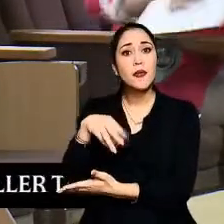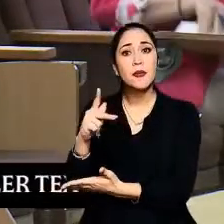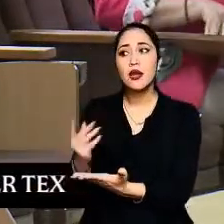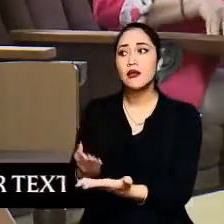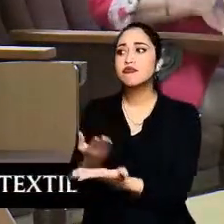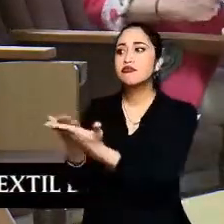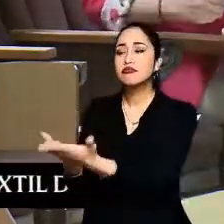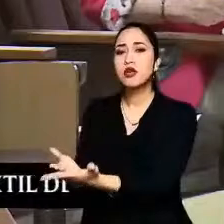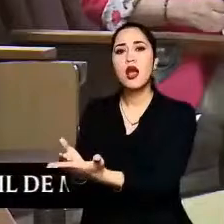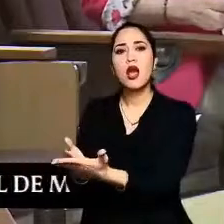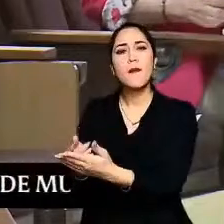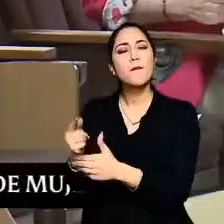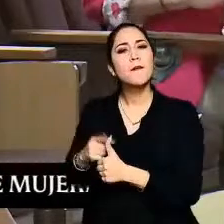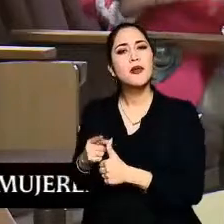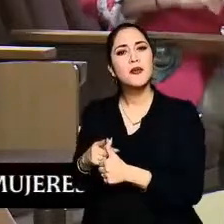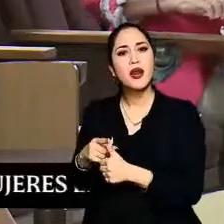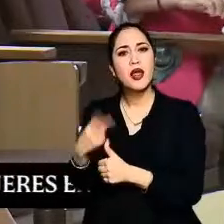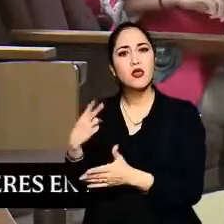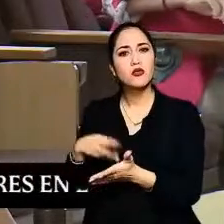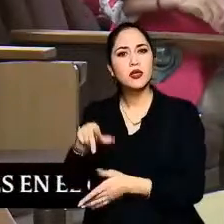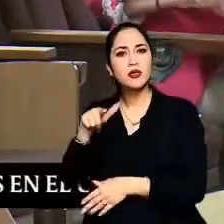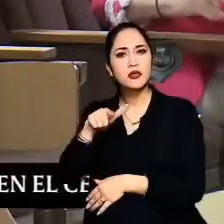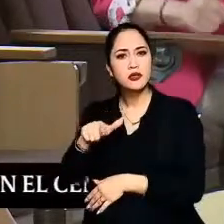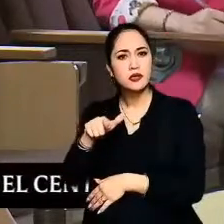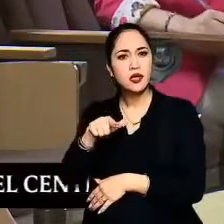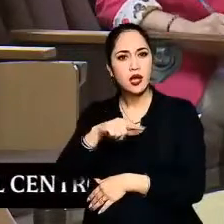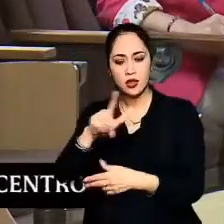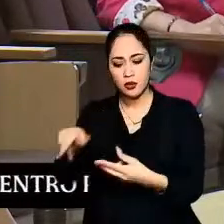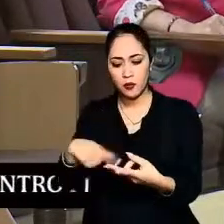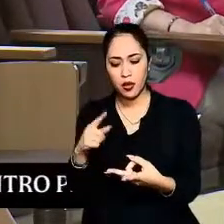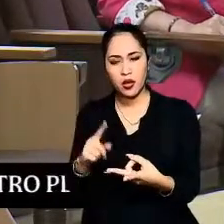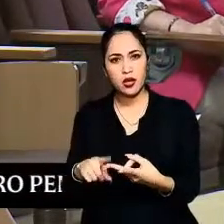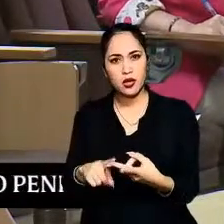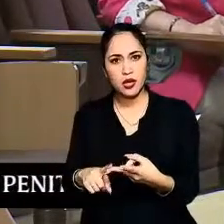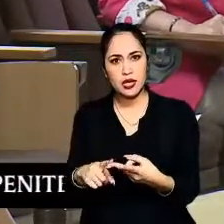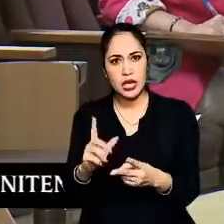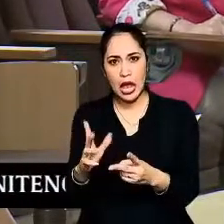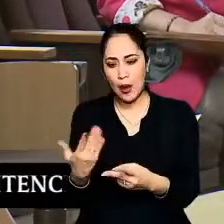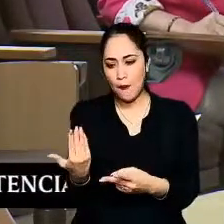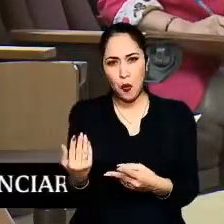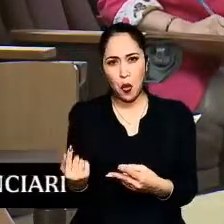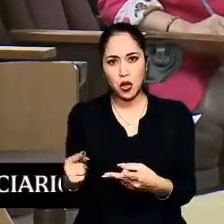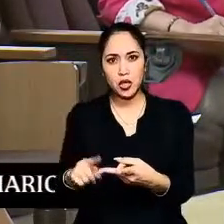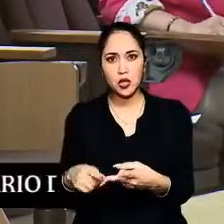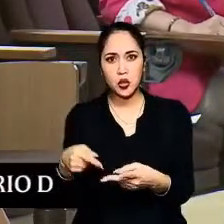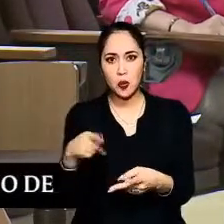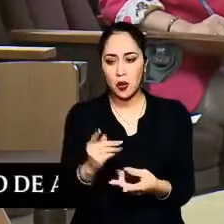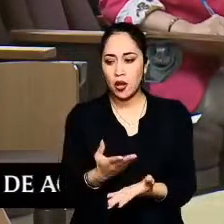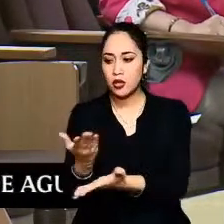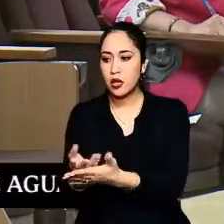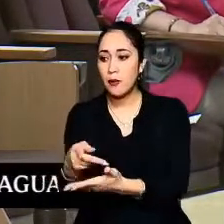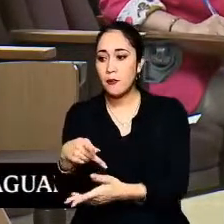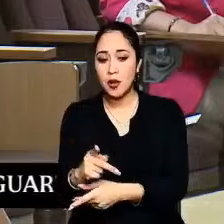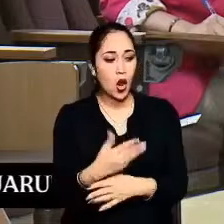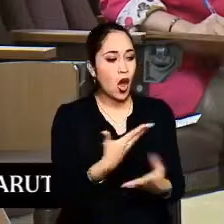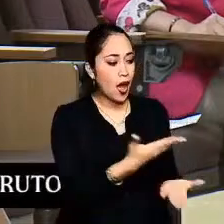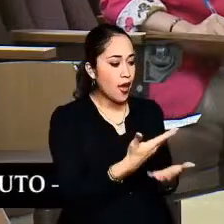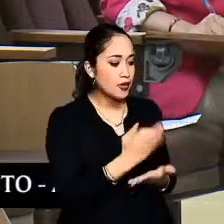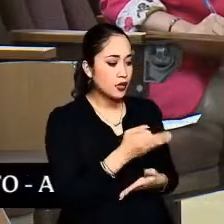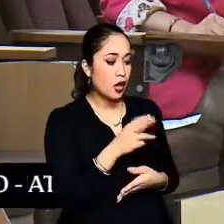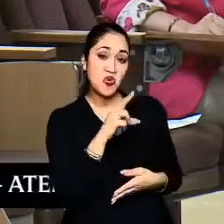la primera en el 2017, la segunda recientemente, pero no le fue aceptada porque no llevaba agresiones visibles.